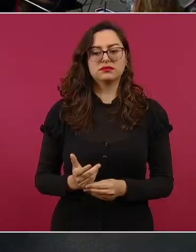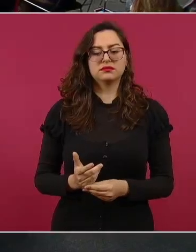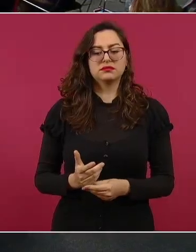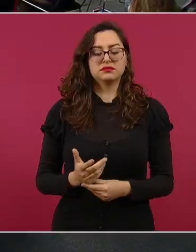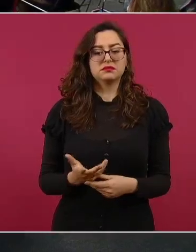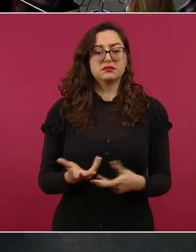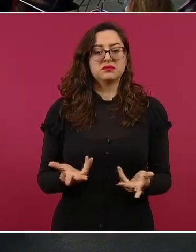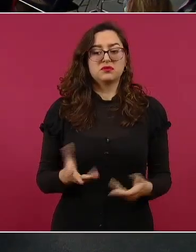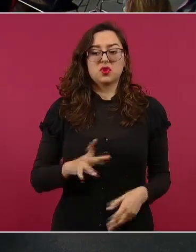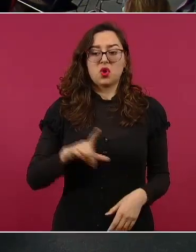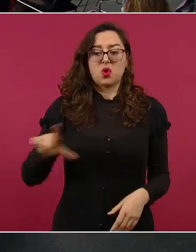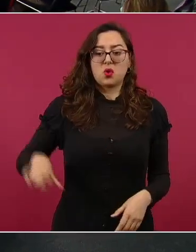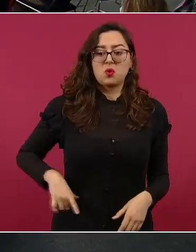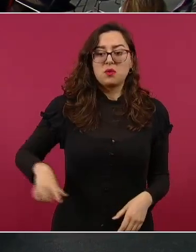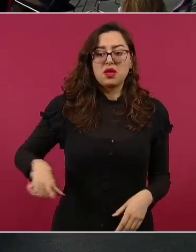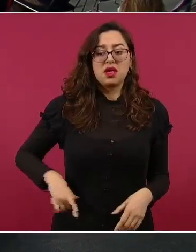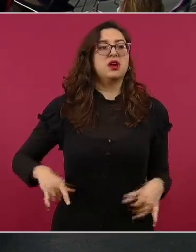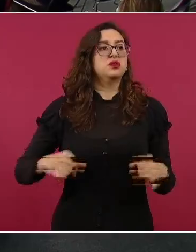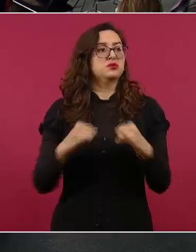instancia